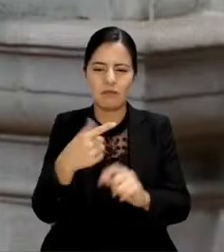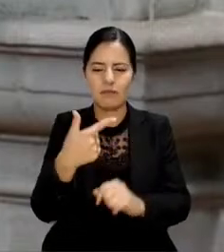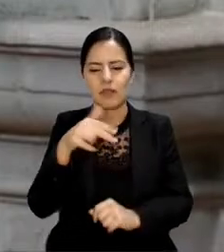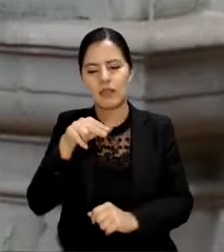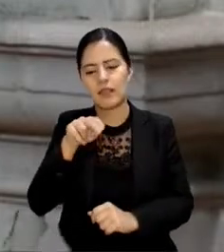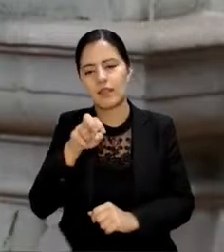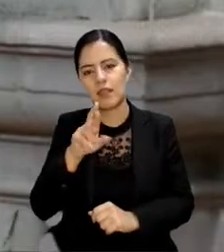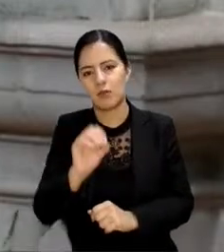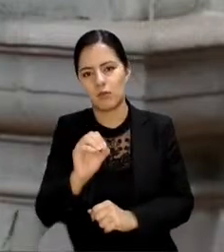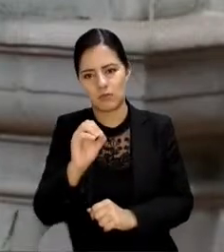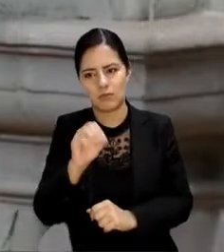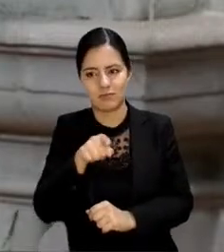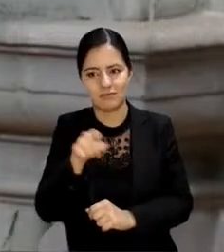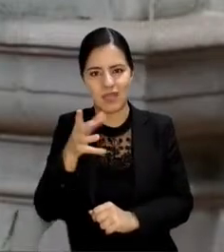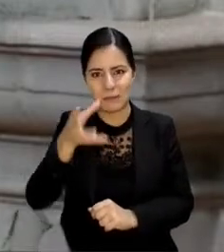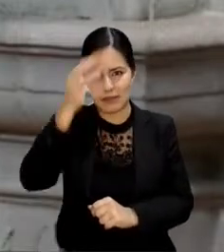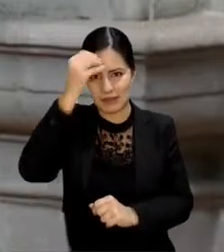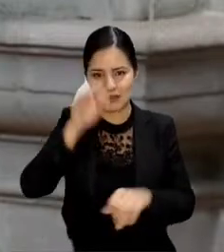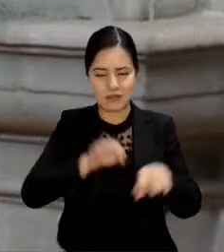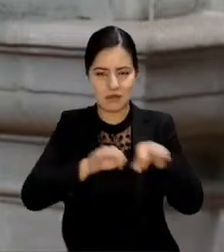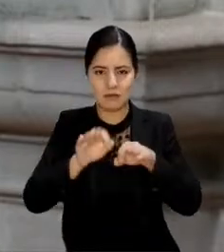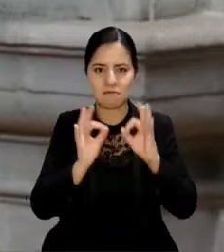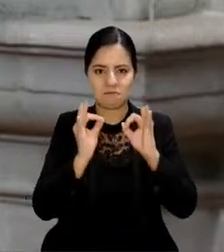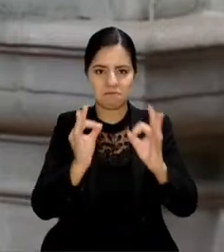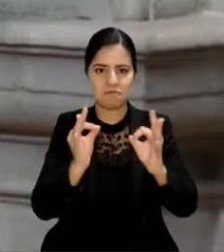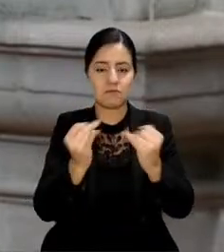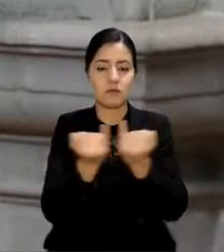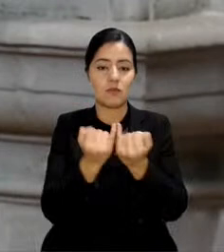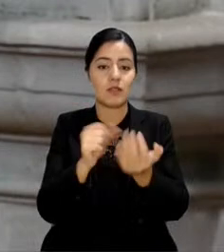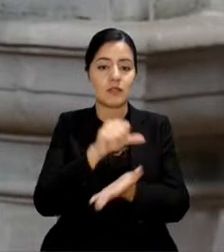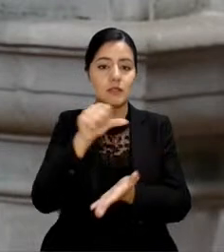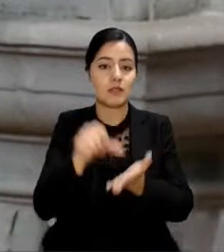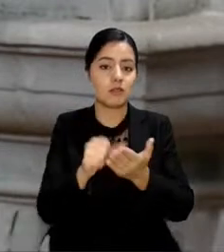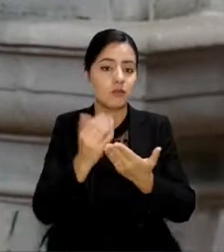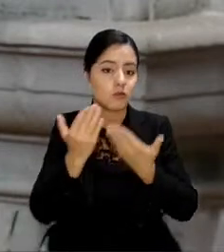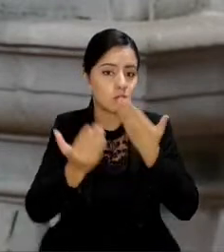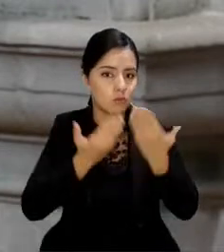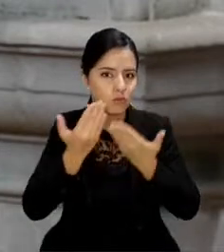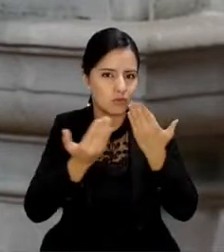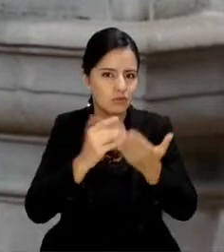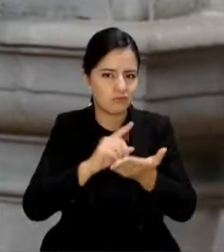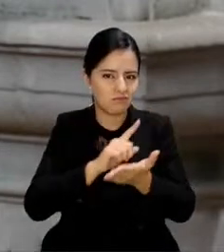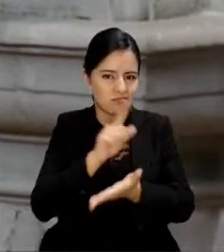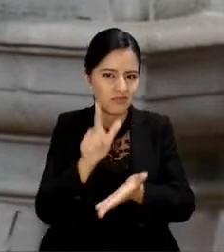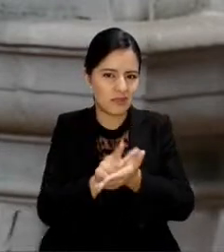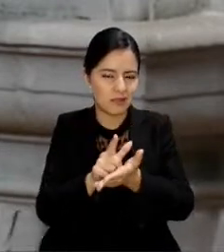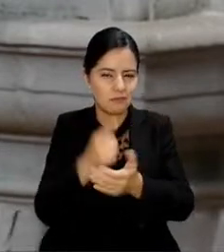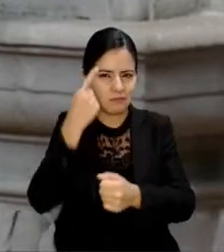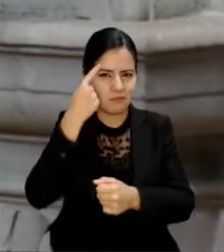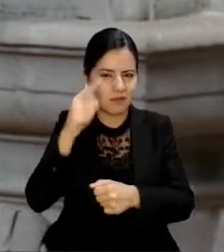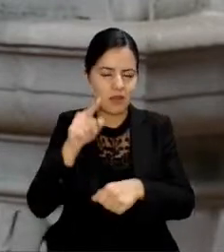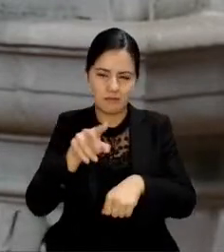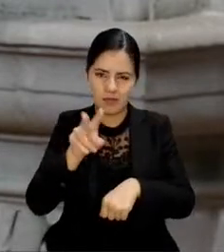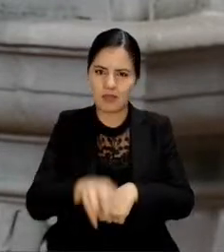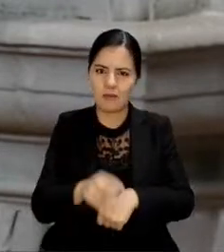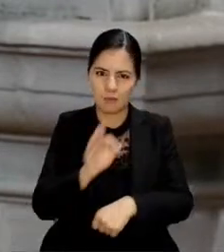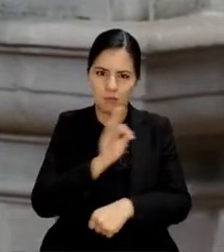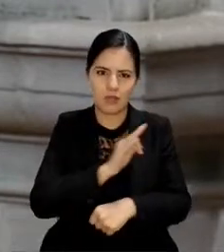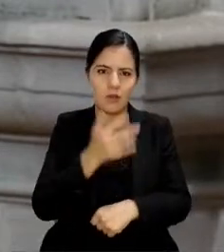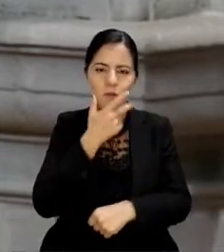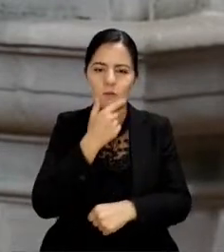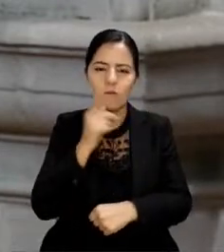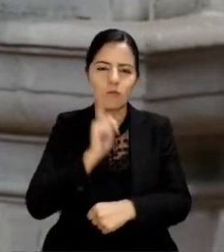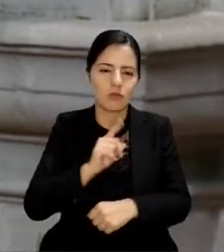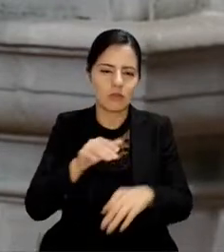trabajo legislativo. Establecer un centro de estudios legislativos para la igualdad de género donde se realicen investigaciones